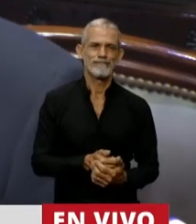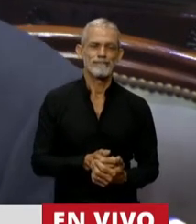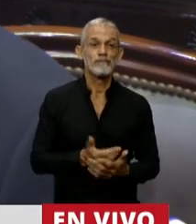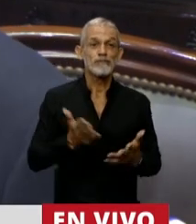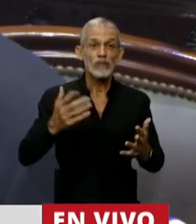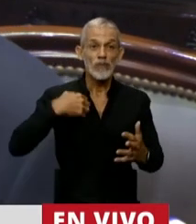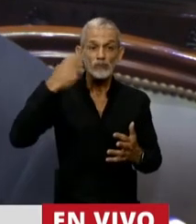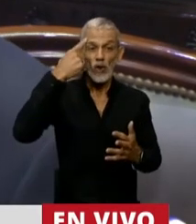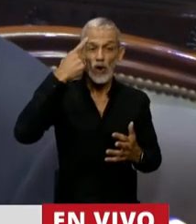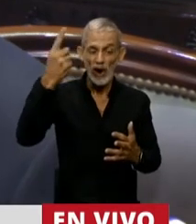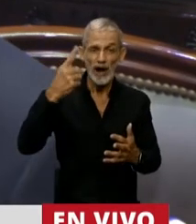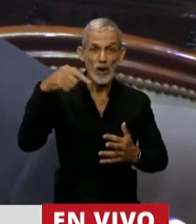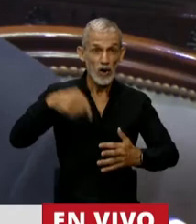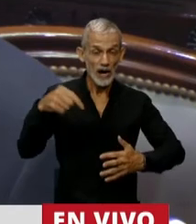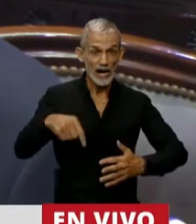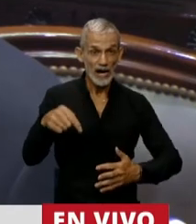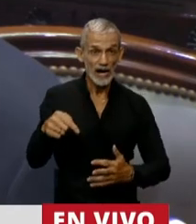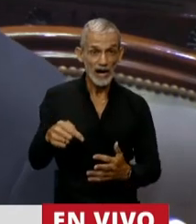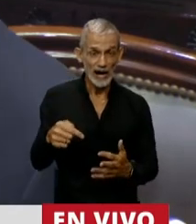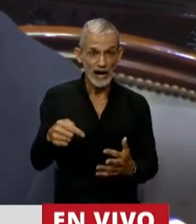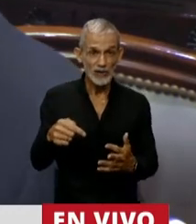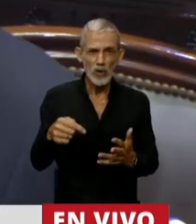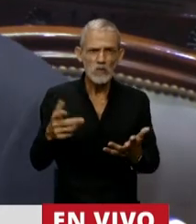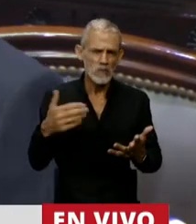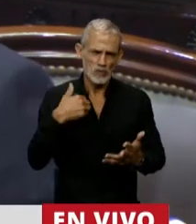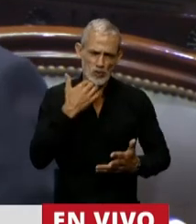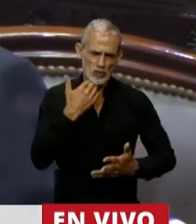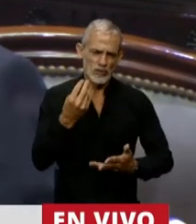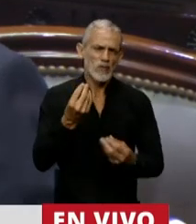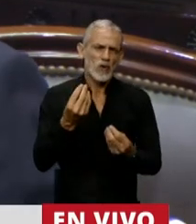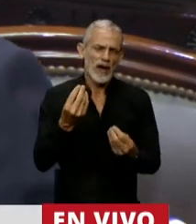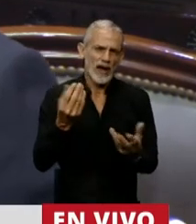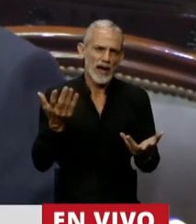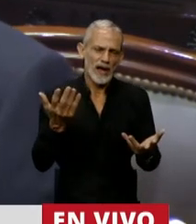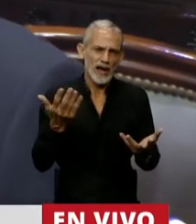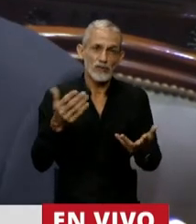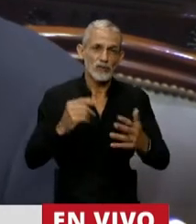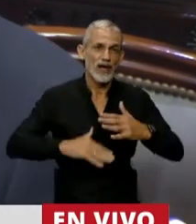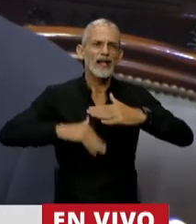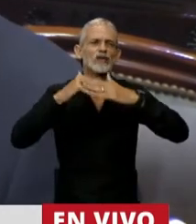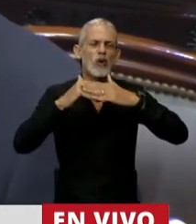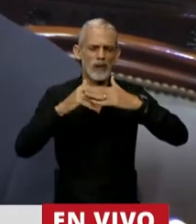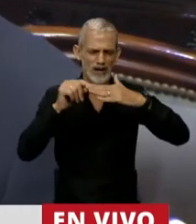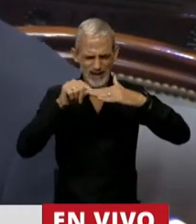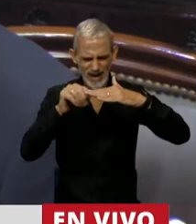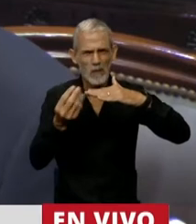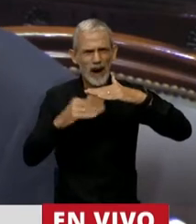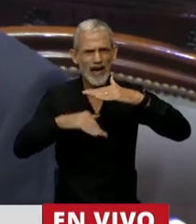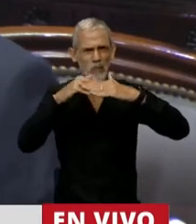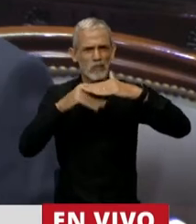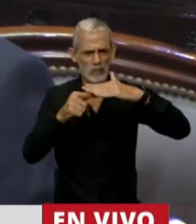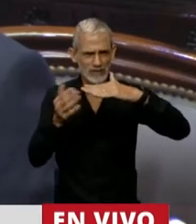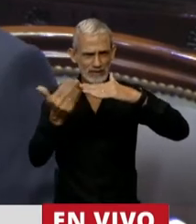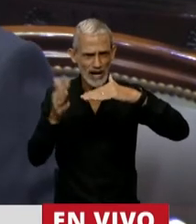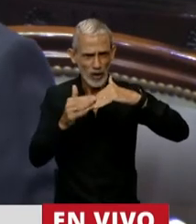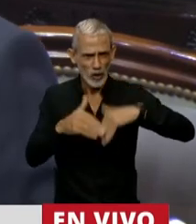yo creo señor presidente que estoy muy primero no sé por qué no eliminan entonces el tope y segundo creo